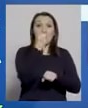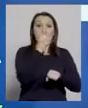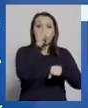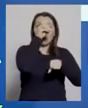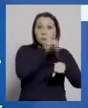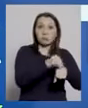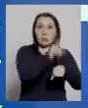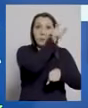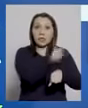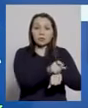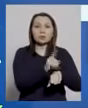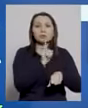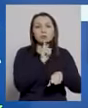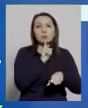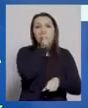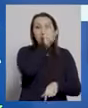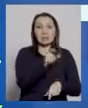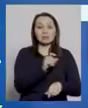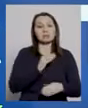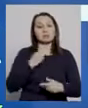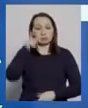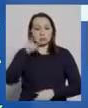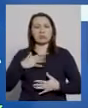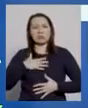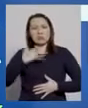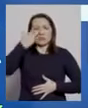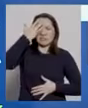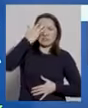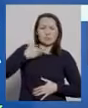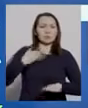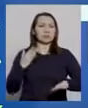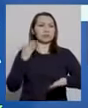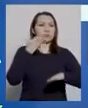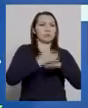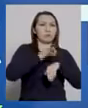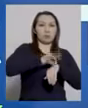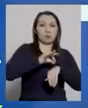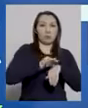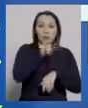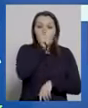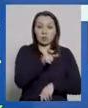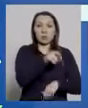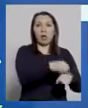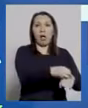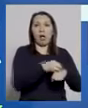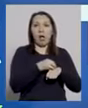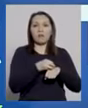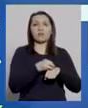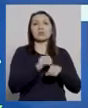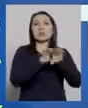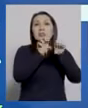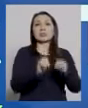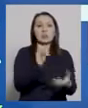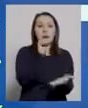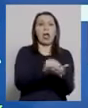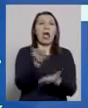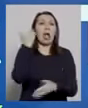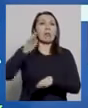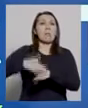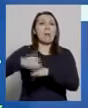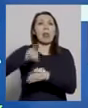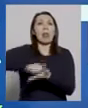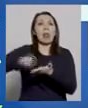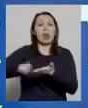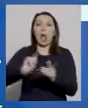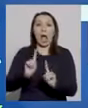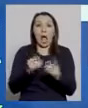un caso, es decir, va una persona al doctor con síntomas de la enfermedad y esa persona es notificada en algún sistema. Antes se hacía a papel, ahora